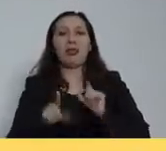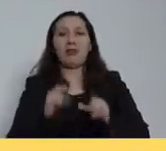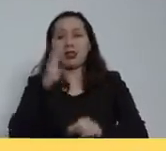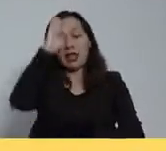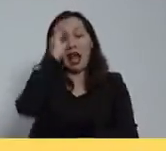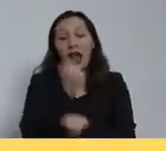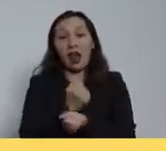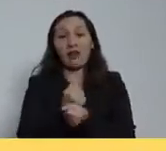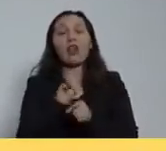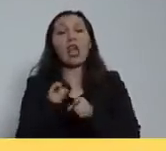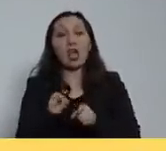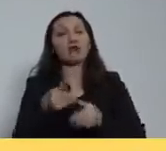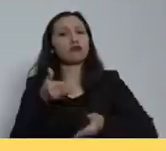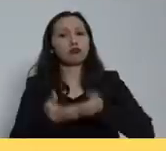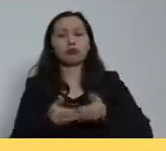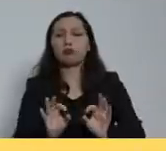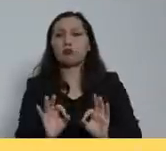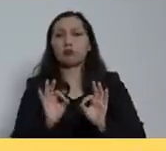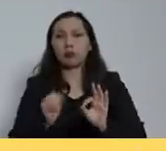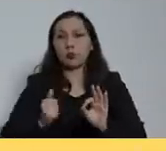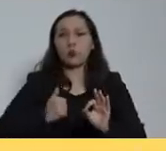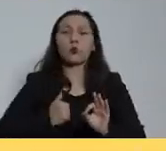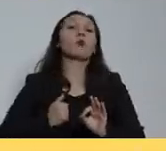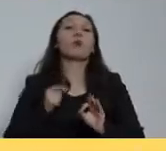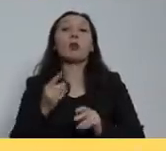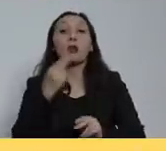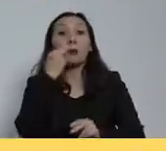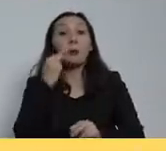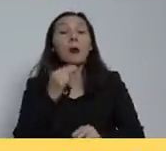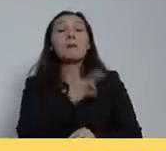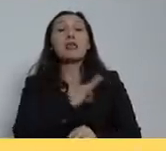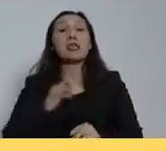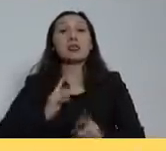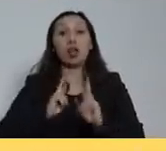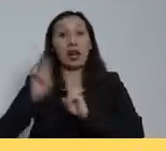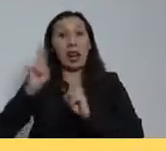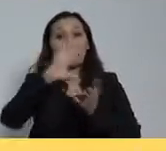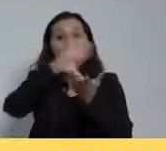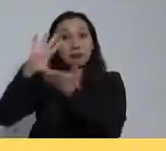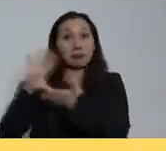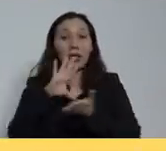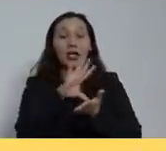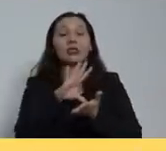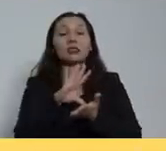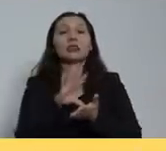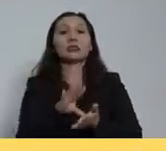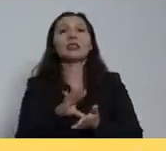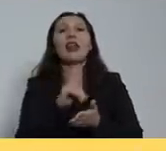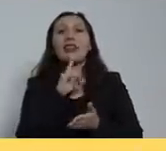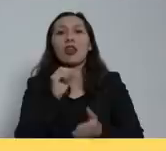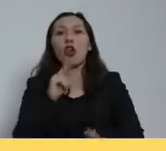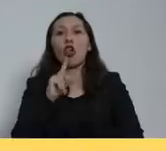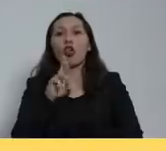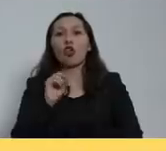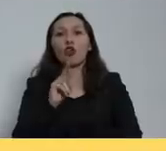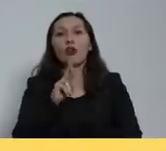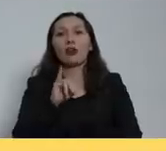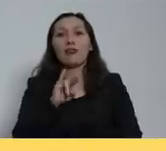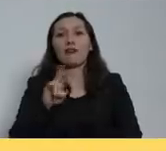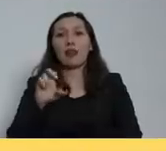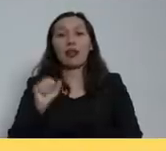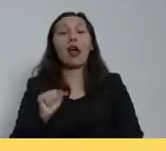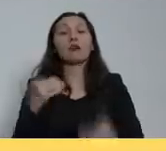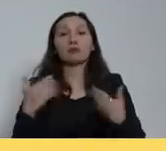va a funcionar muy bien. El señor Ministro de Relaciones Exteriores, don Teodoro Rivera,